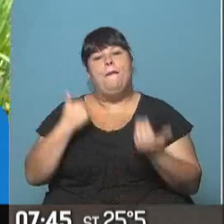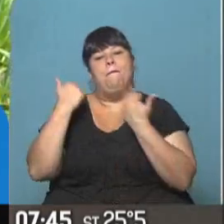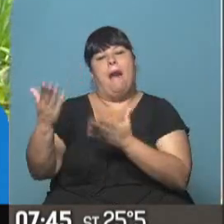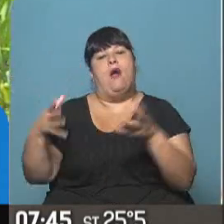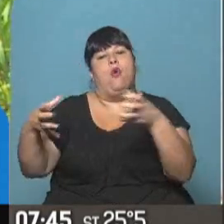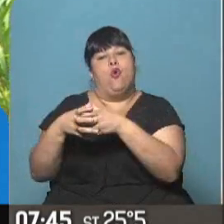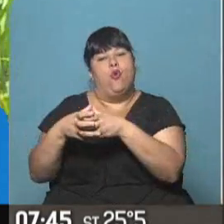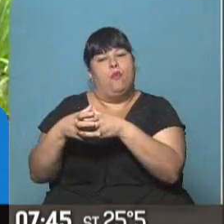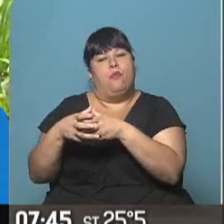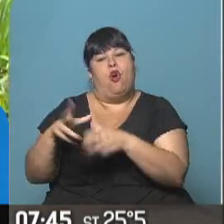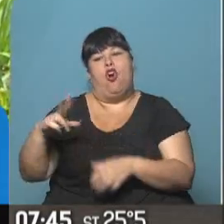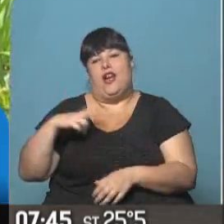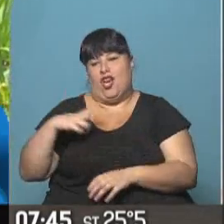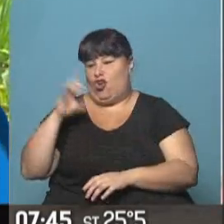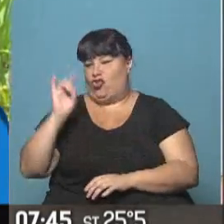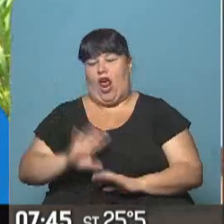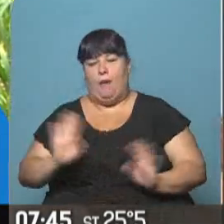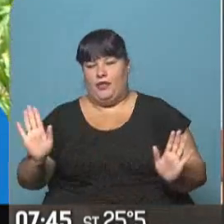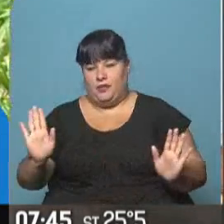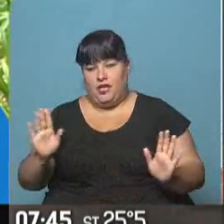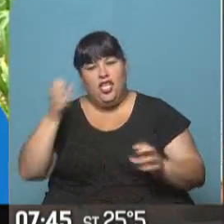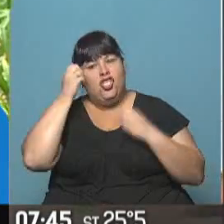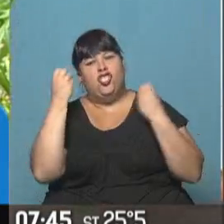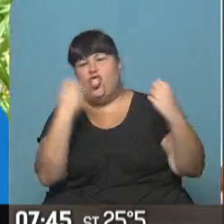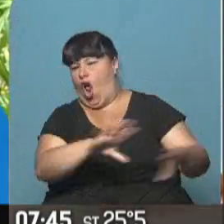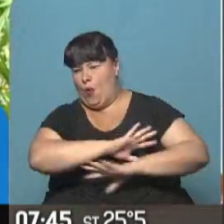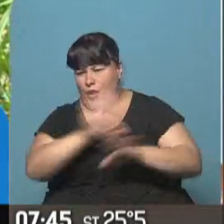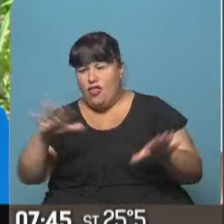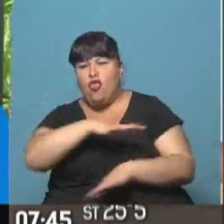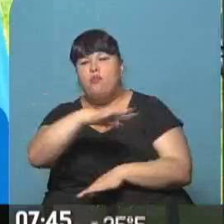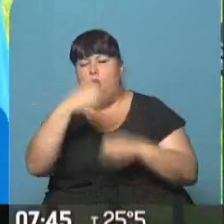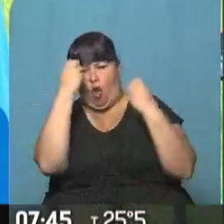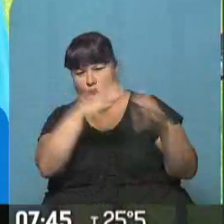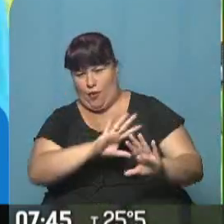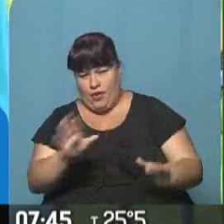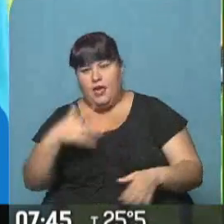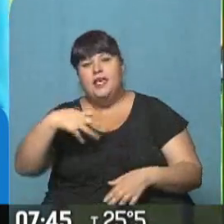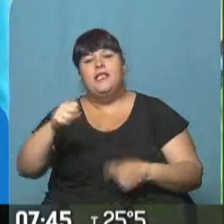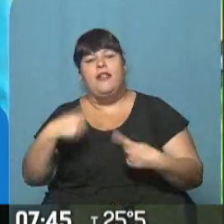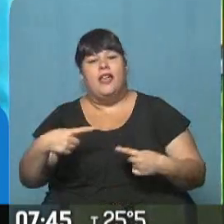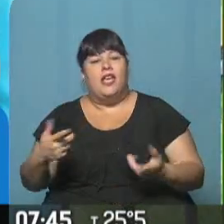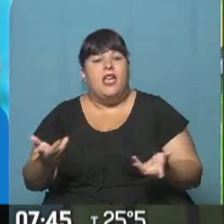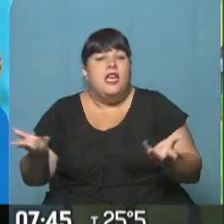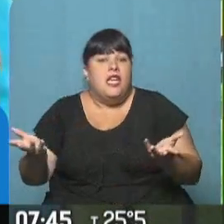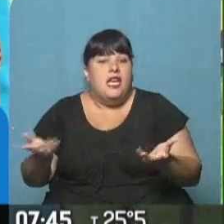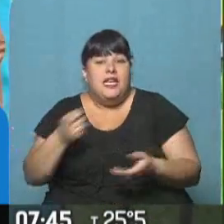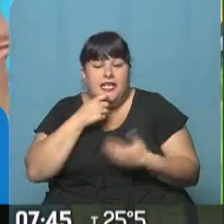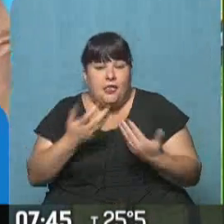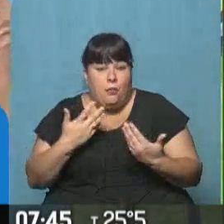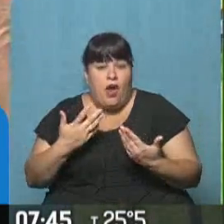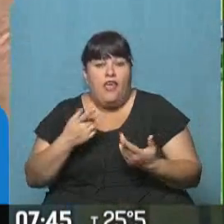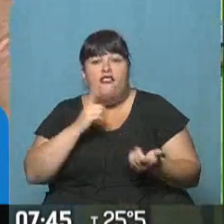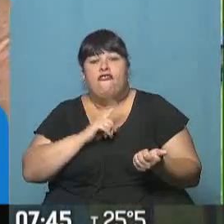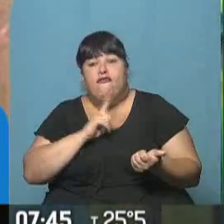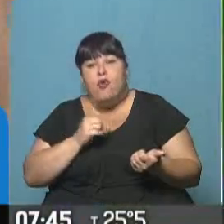para un sector de la clase alta. Se olvidó directamente del pueblo. ¿Qué va a llevar? Y si es posible, un